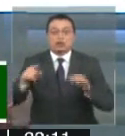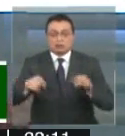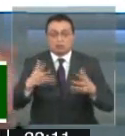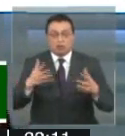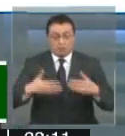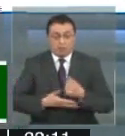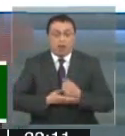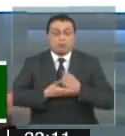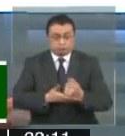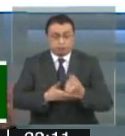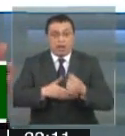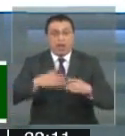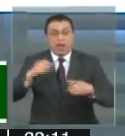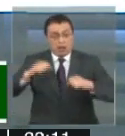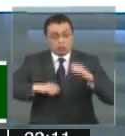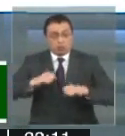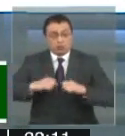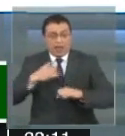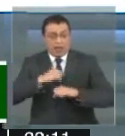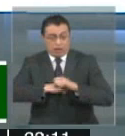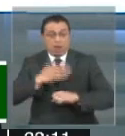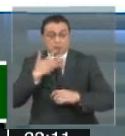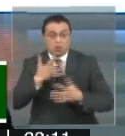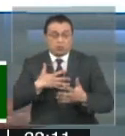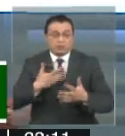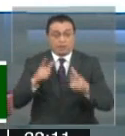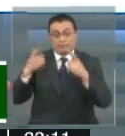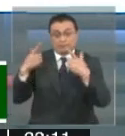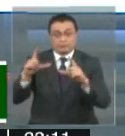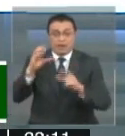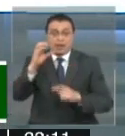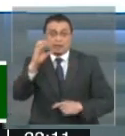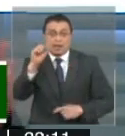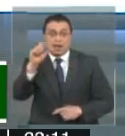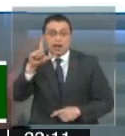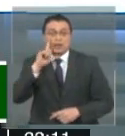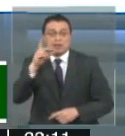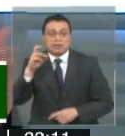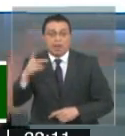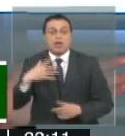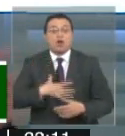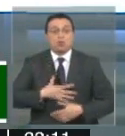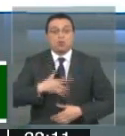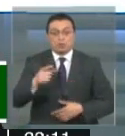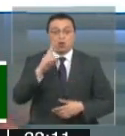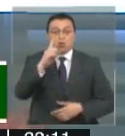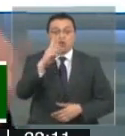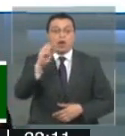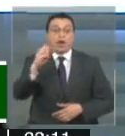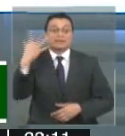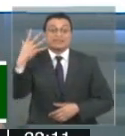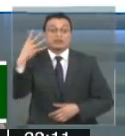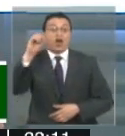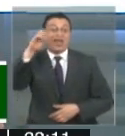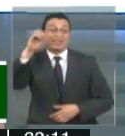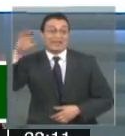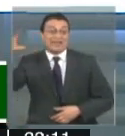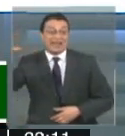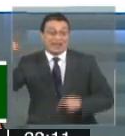de la industria de hacerse accesible. De hecho, en la certificación de calidad, en aquellos que quieren tener categorías de 1 a 5 estrellas,